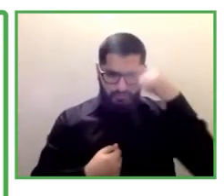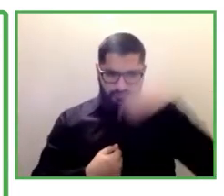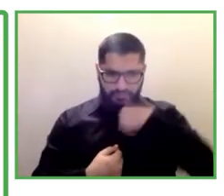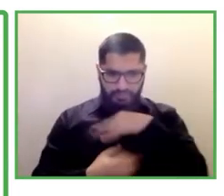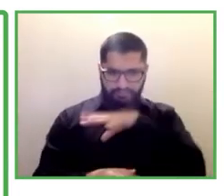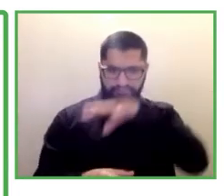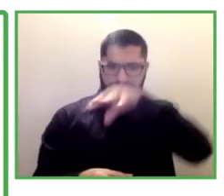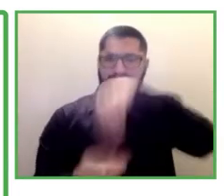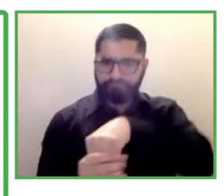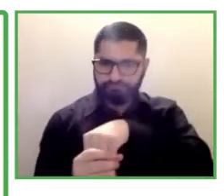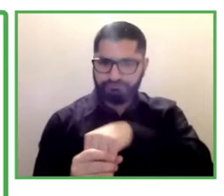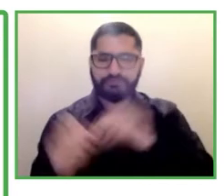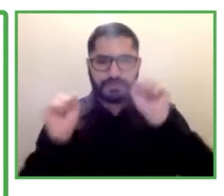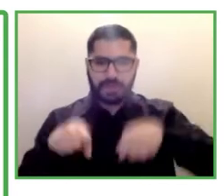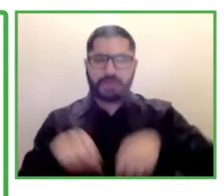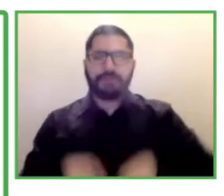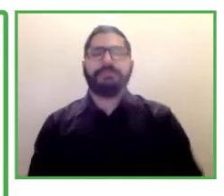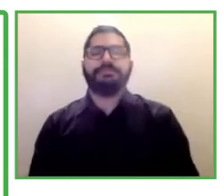baldosas,